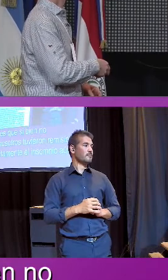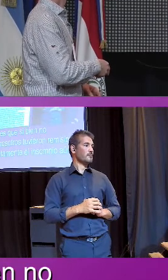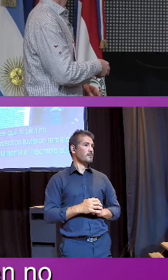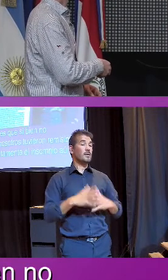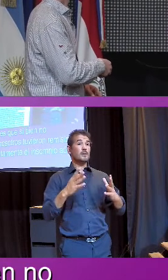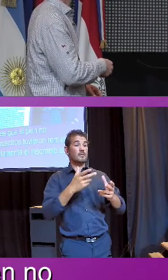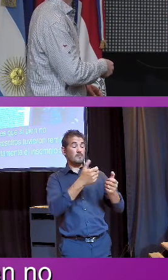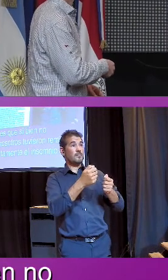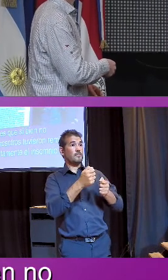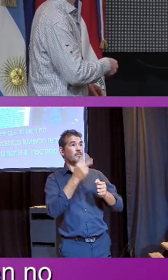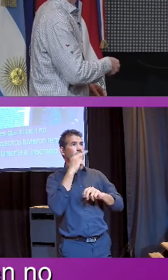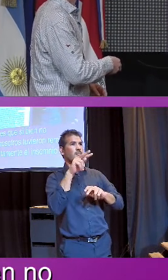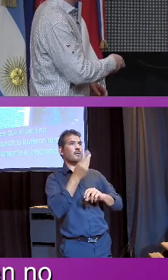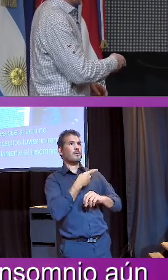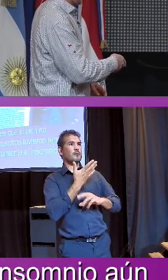me fui?